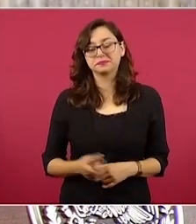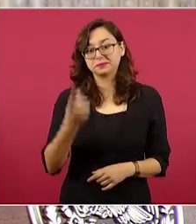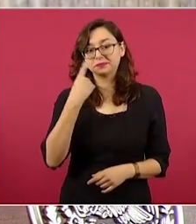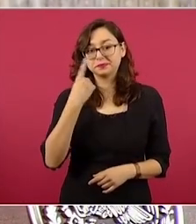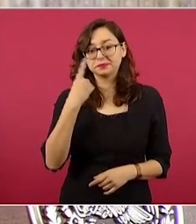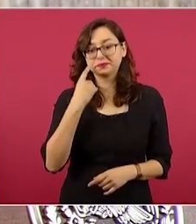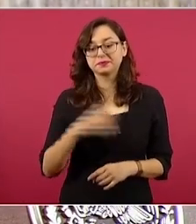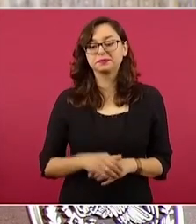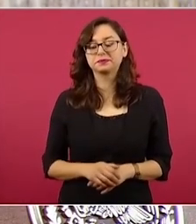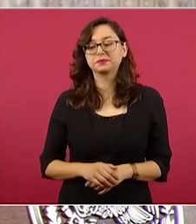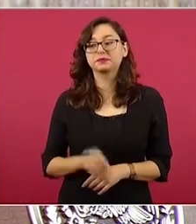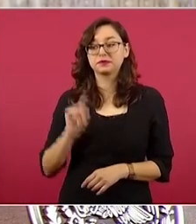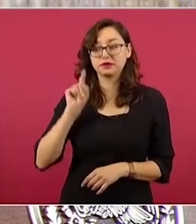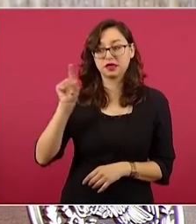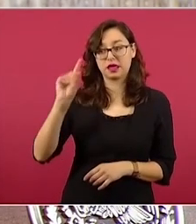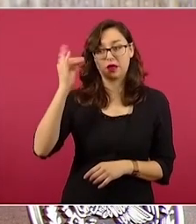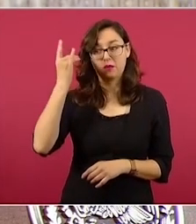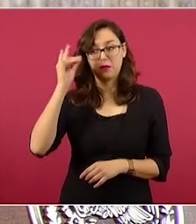fue